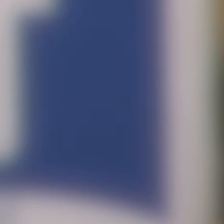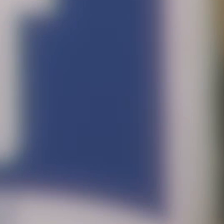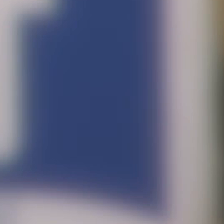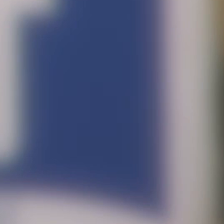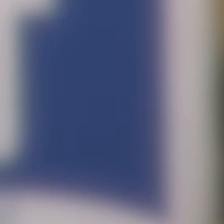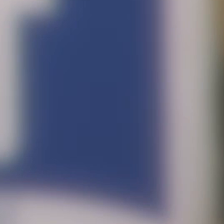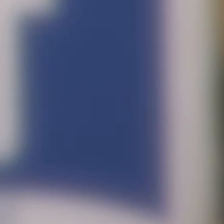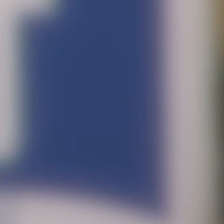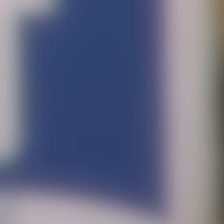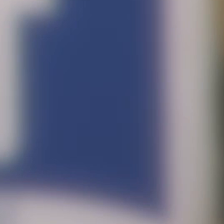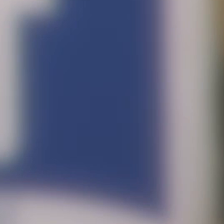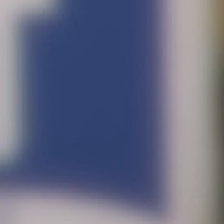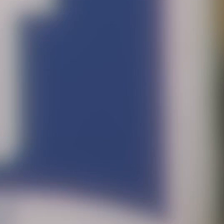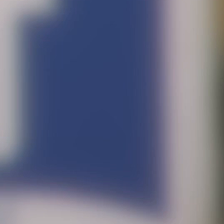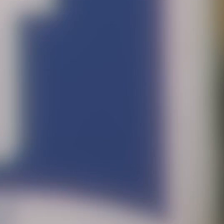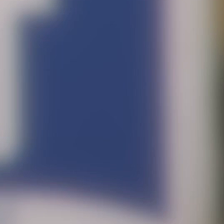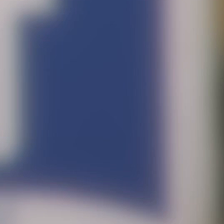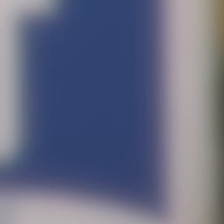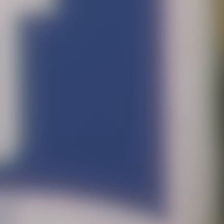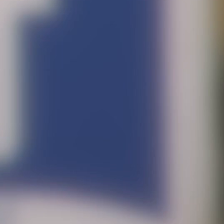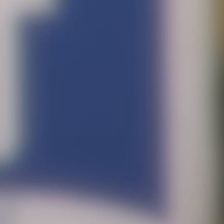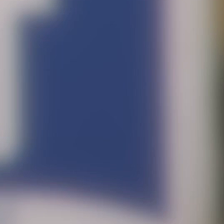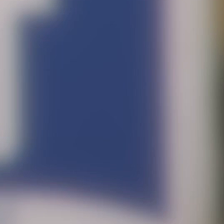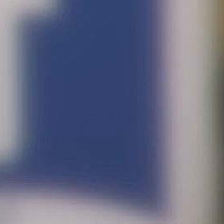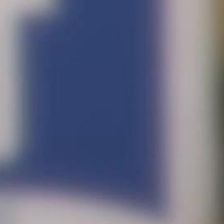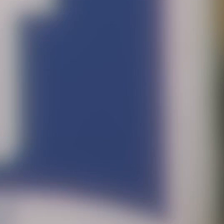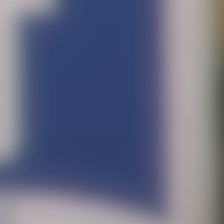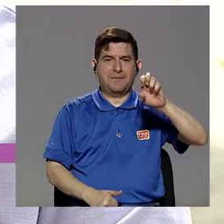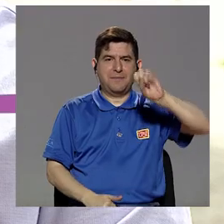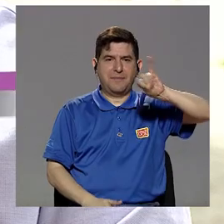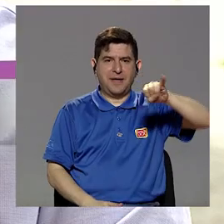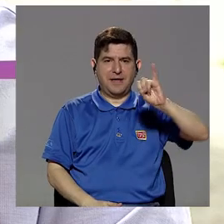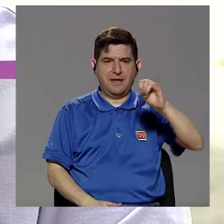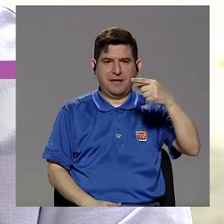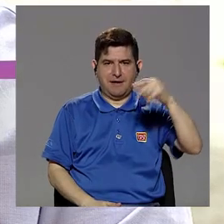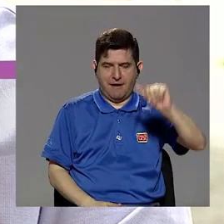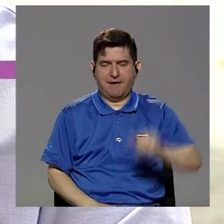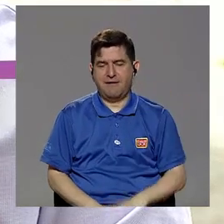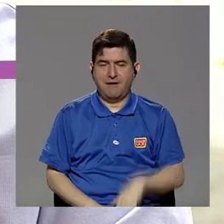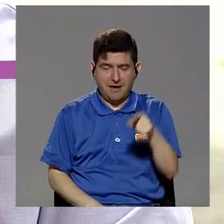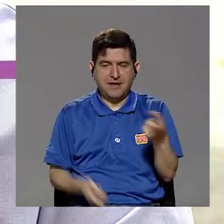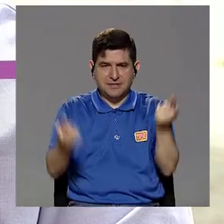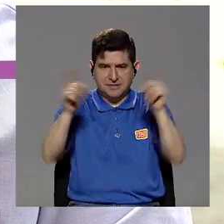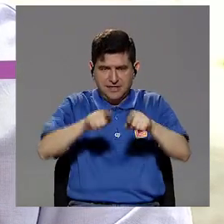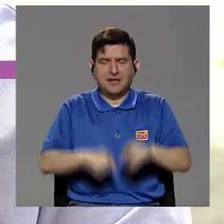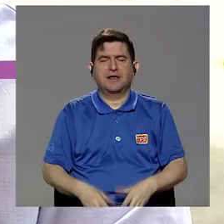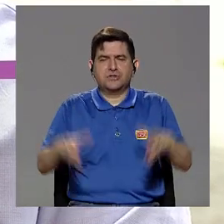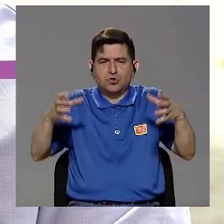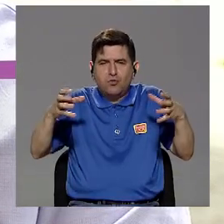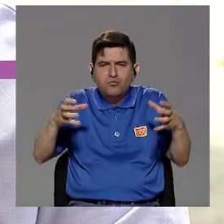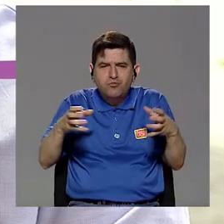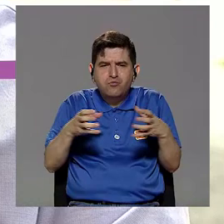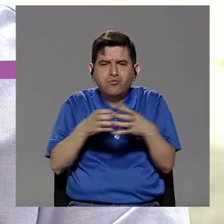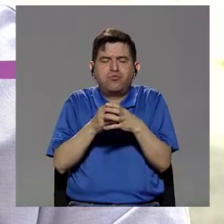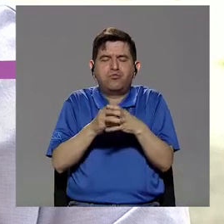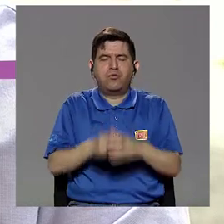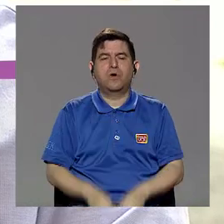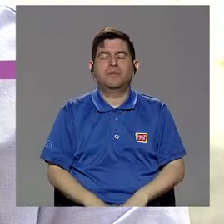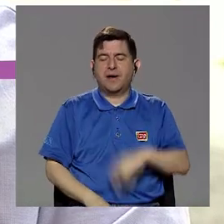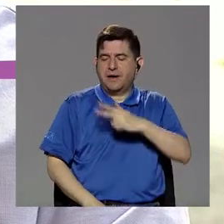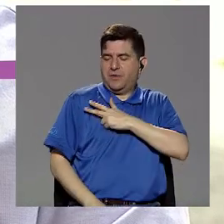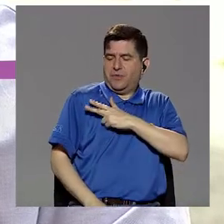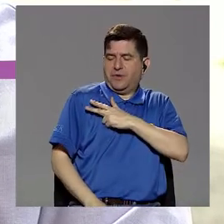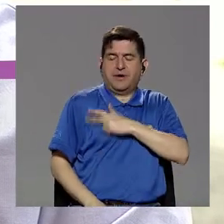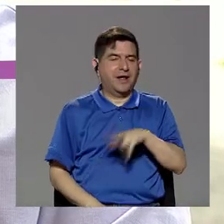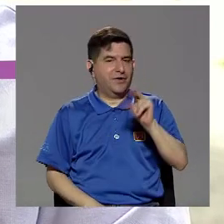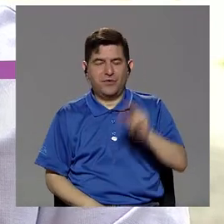irregulares. No son las contracciones normales cuando uno tiene la vejiga llena, que se está orinando, ¿verdad? Valga la redundancia, y hace una contracción continua para vaciar por